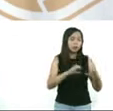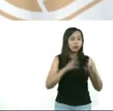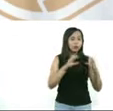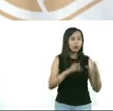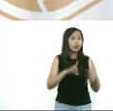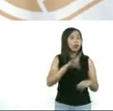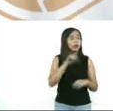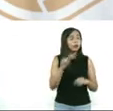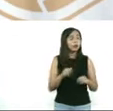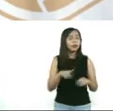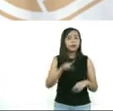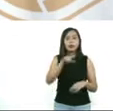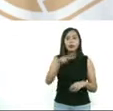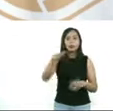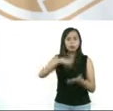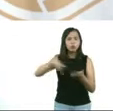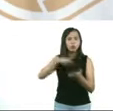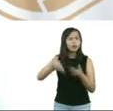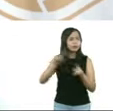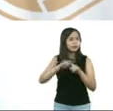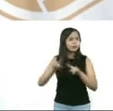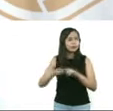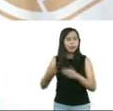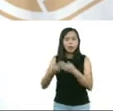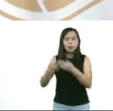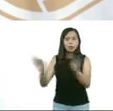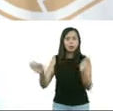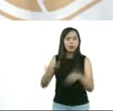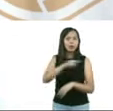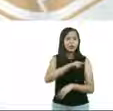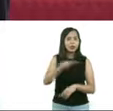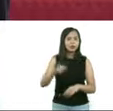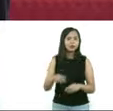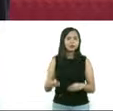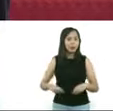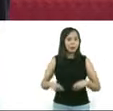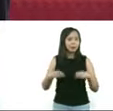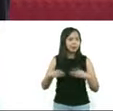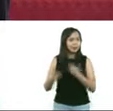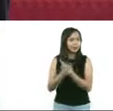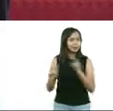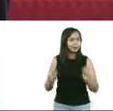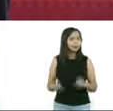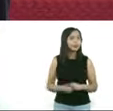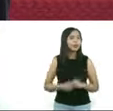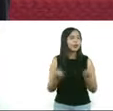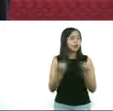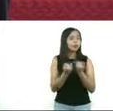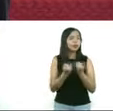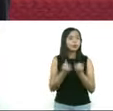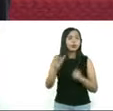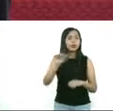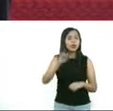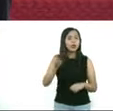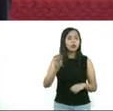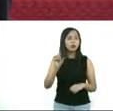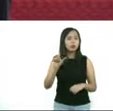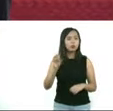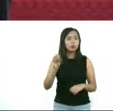se liberan en distintos lugares de nuestro país. De igual manera, el ajolote pues es una